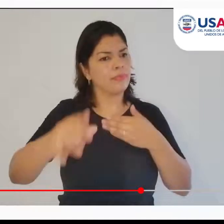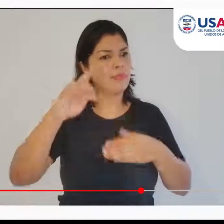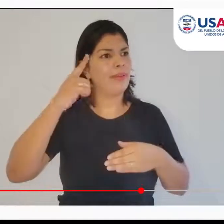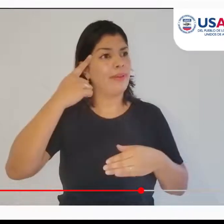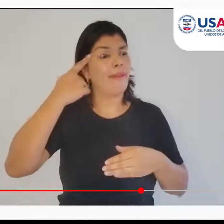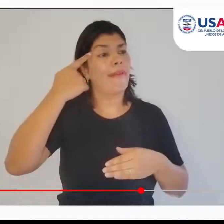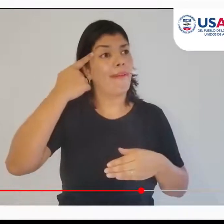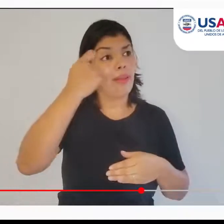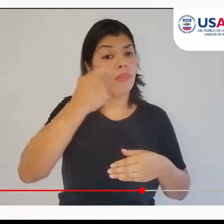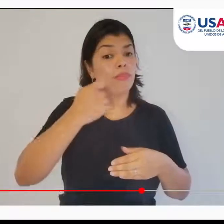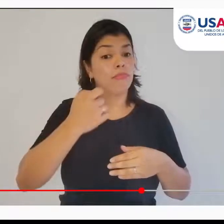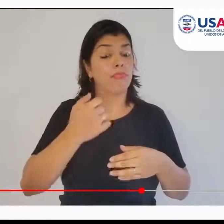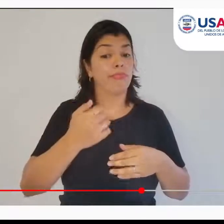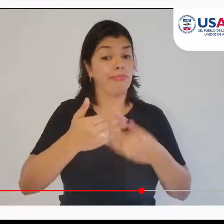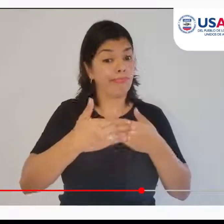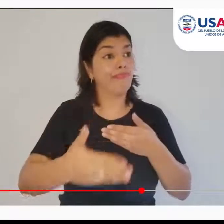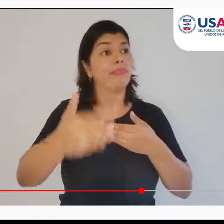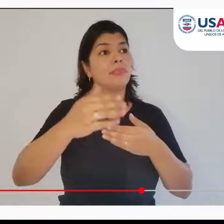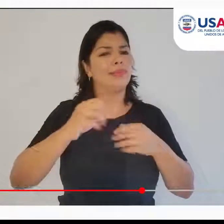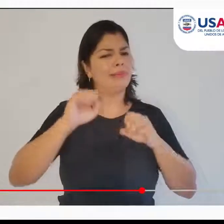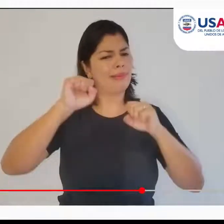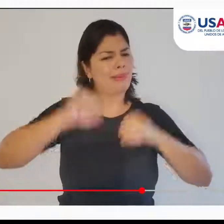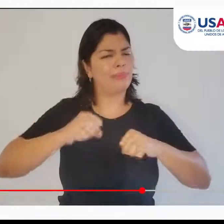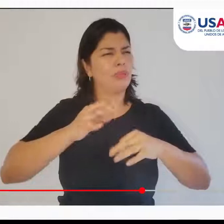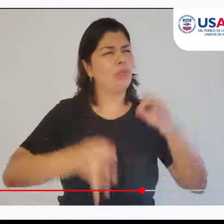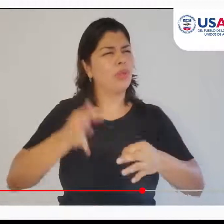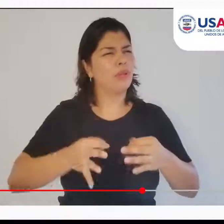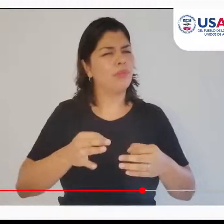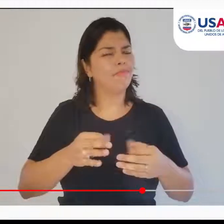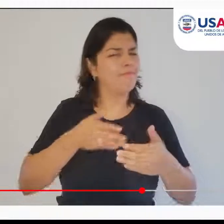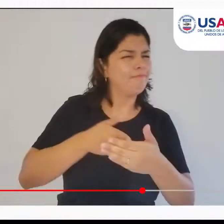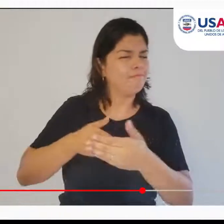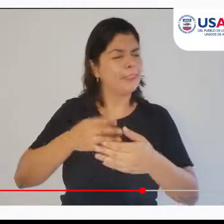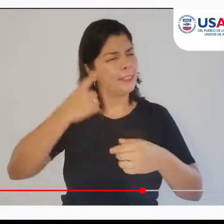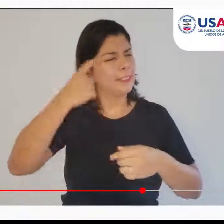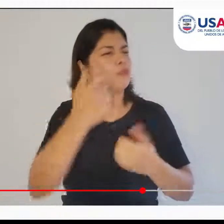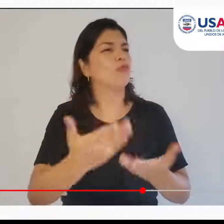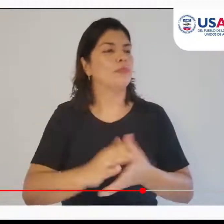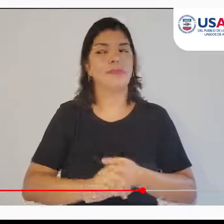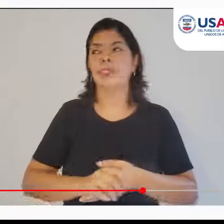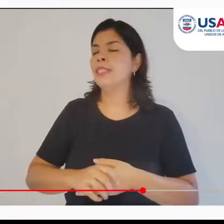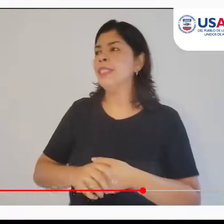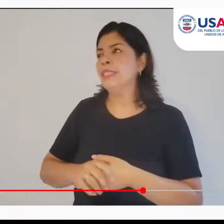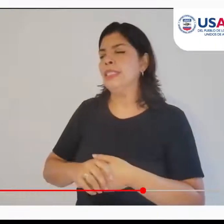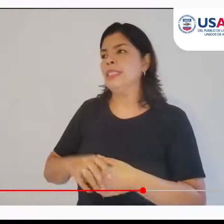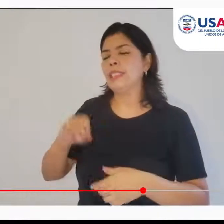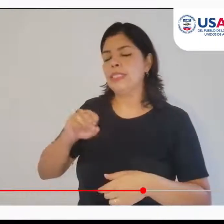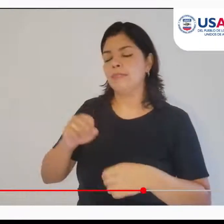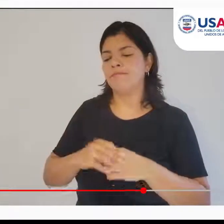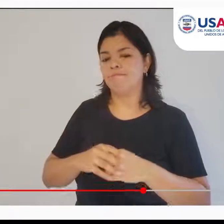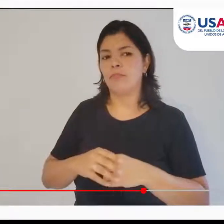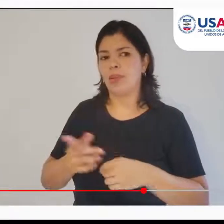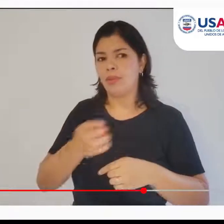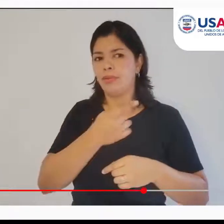con la capacidad jurídica en estos momentos? Siento que hay una deficiencia todavía en la parte de